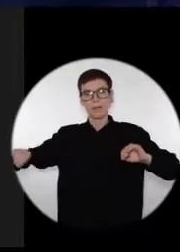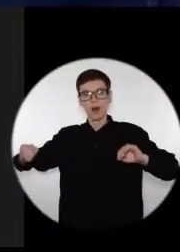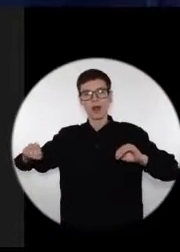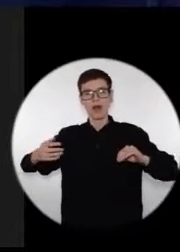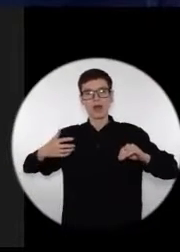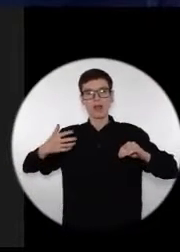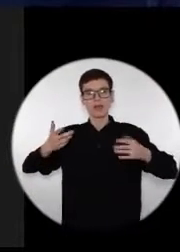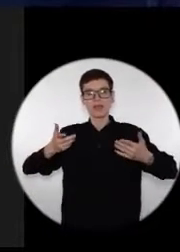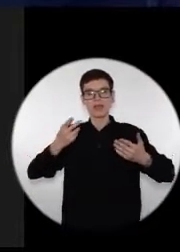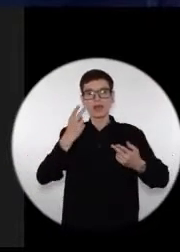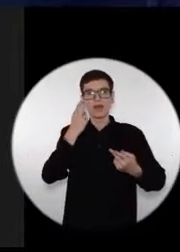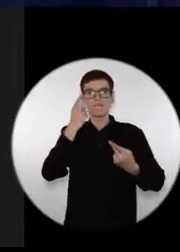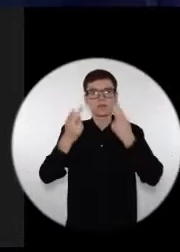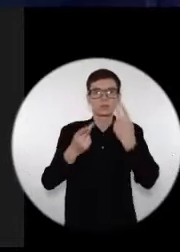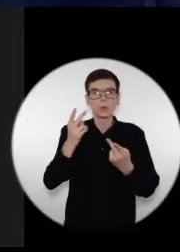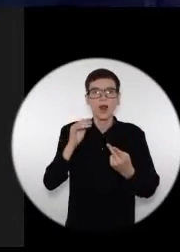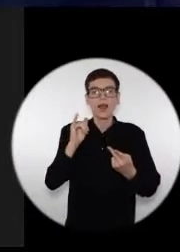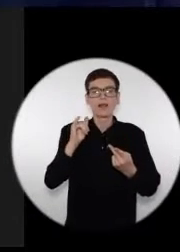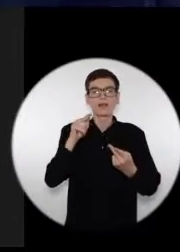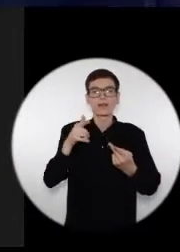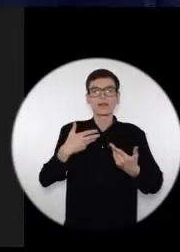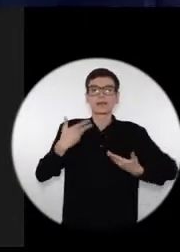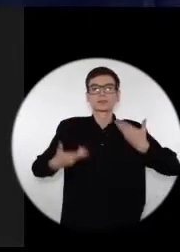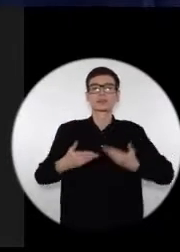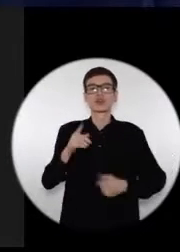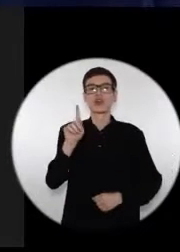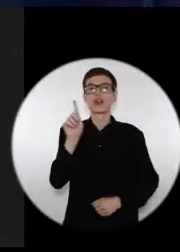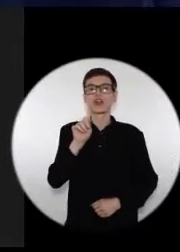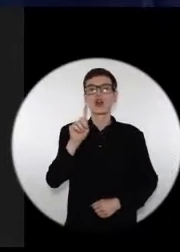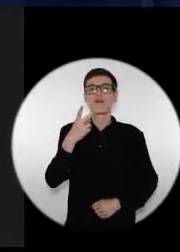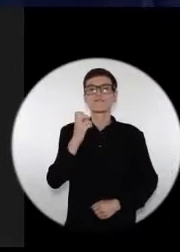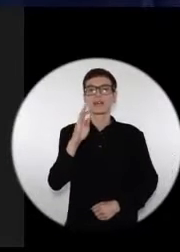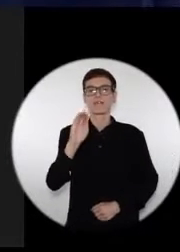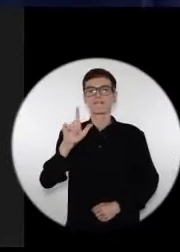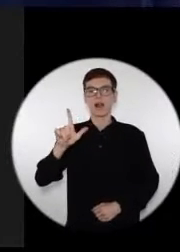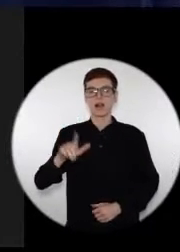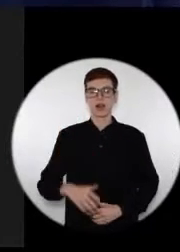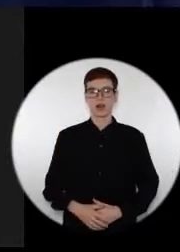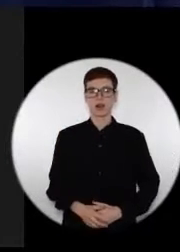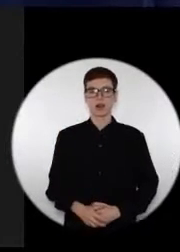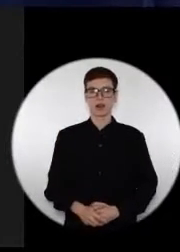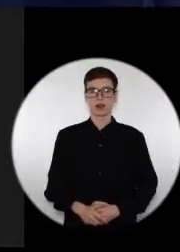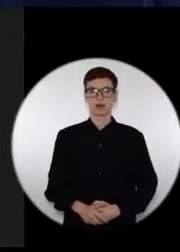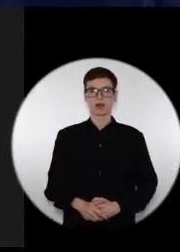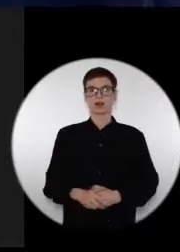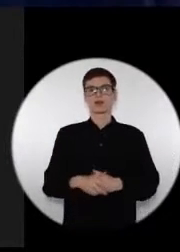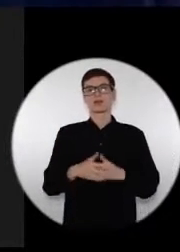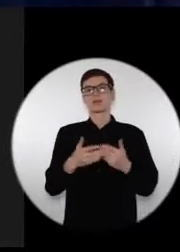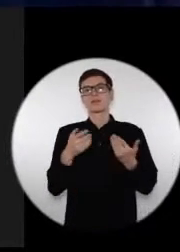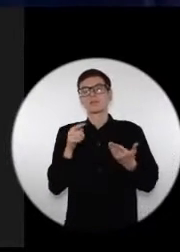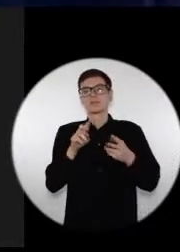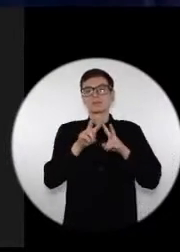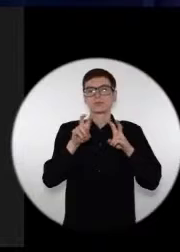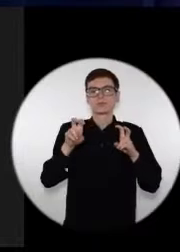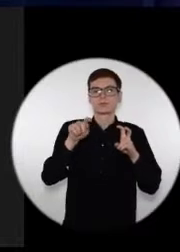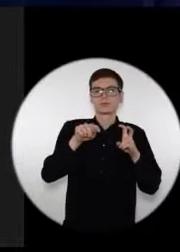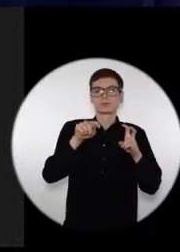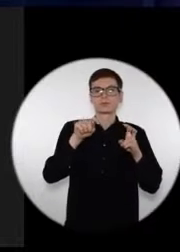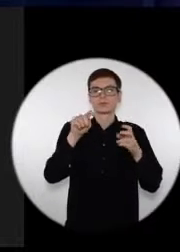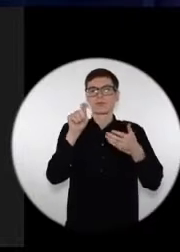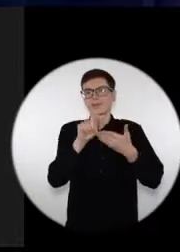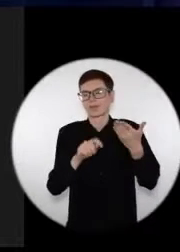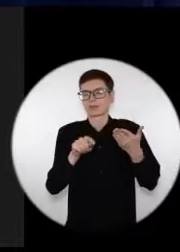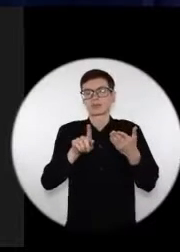lectora separada de lo visual separada del cuerpo de la expresión no verbal claro